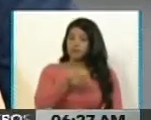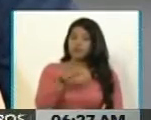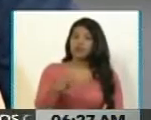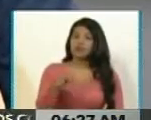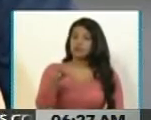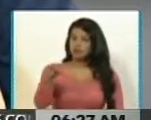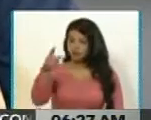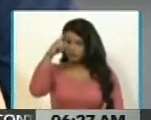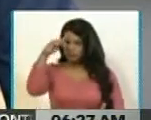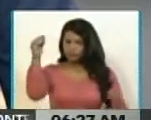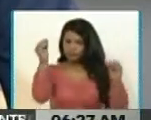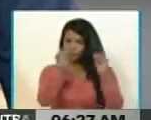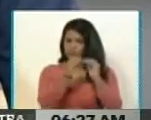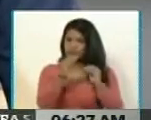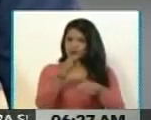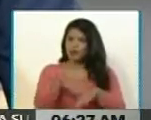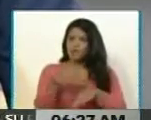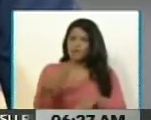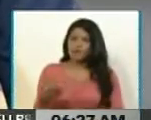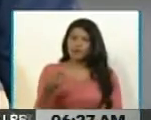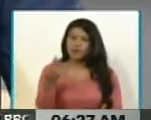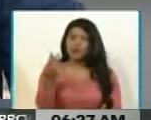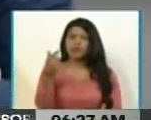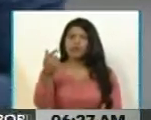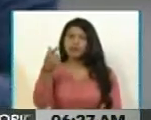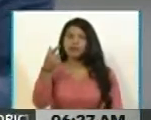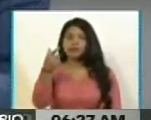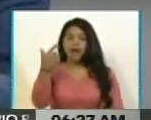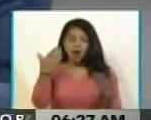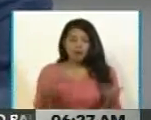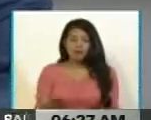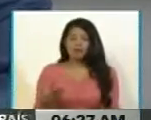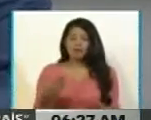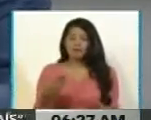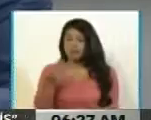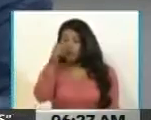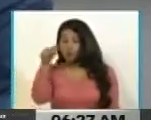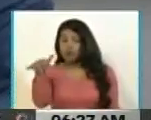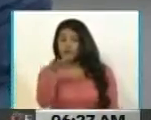que tú estás diciendo, tomando en consideración que lo que está haciendo el pueblo